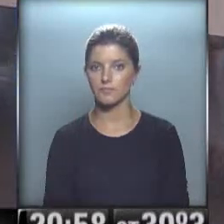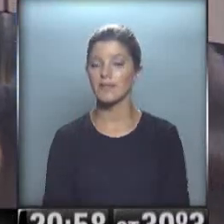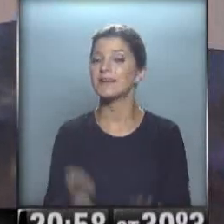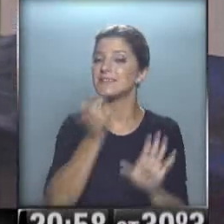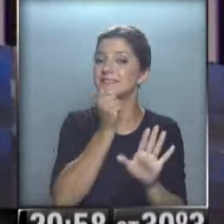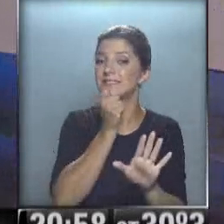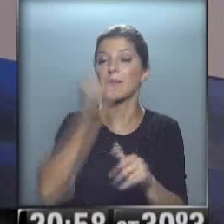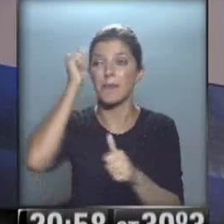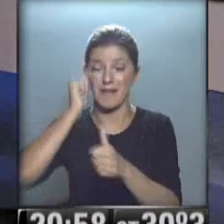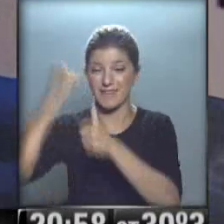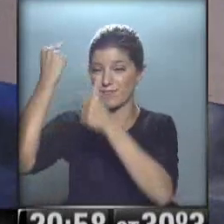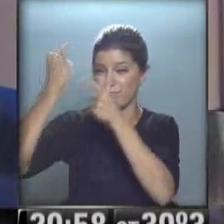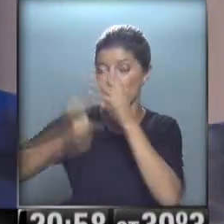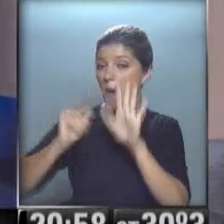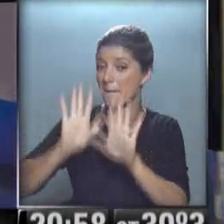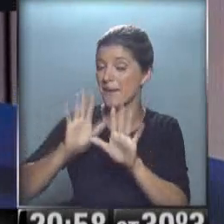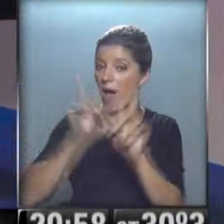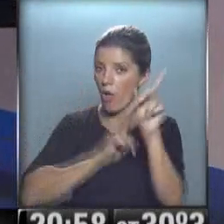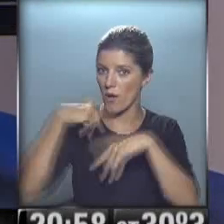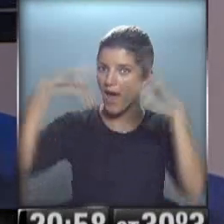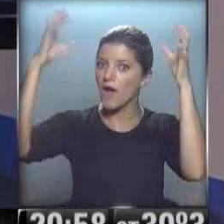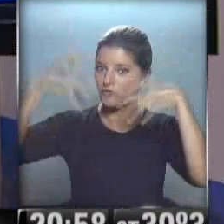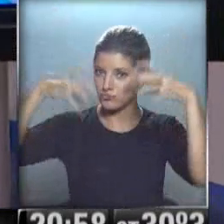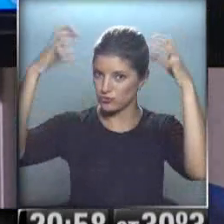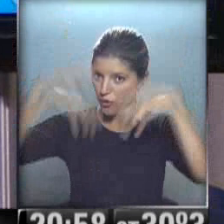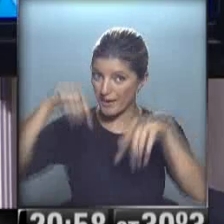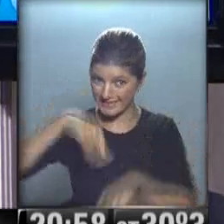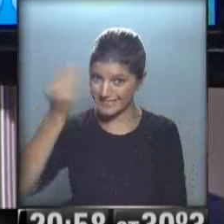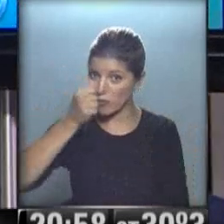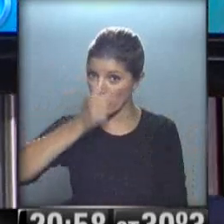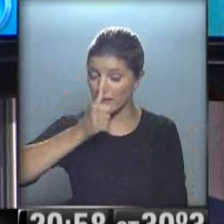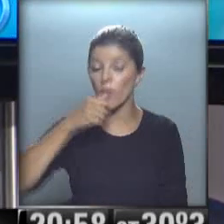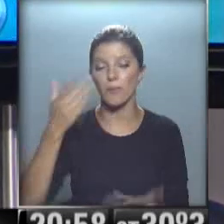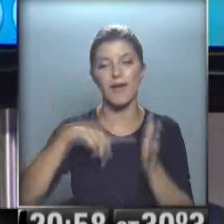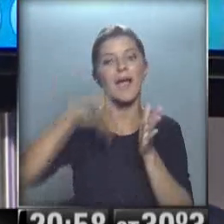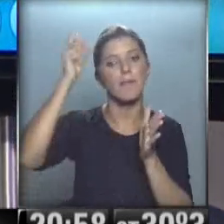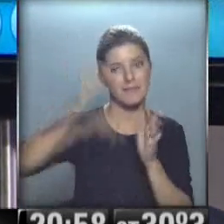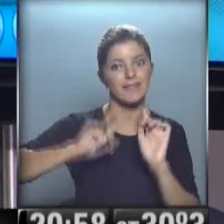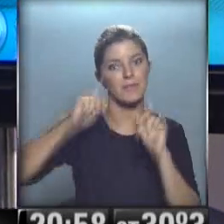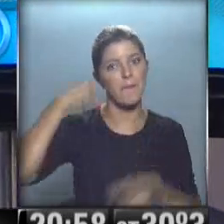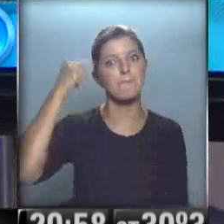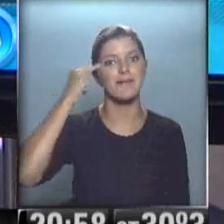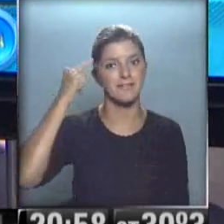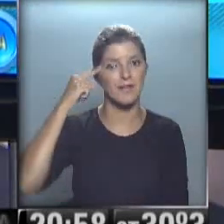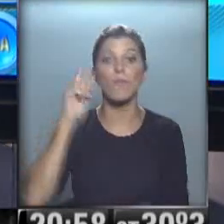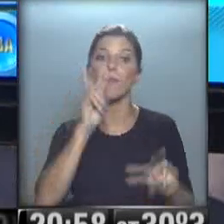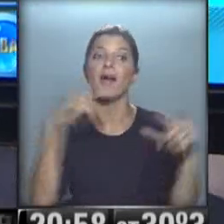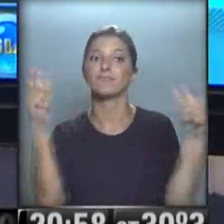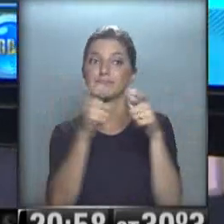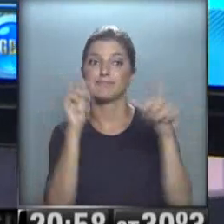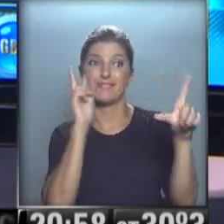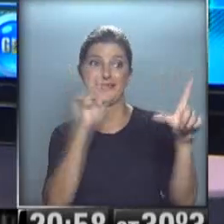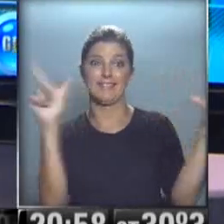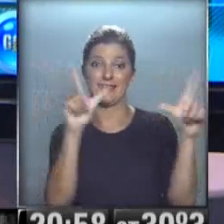Si la costa atlántica esperaba algunas precipitaciones este fin de semana, en la capital vamos a tener que ir pensando en ver películas. Fin